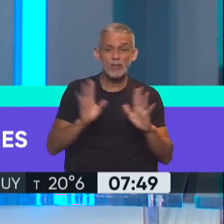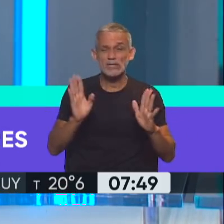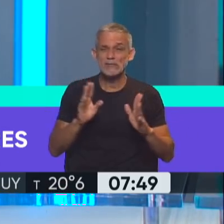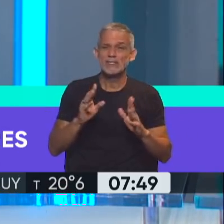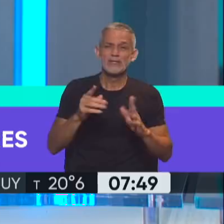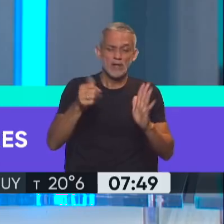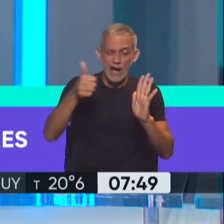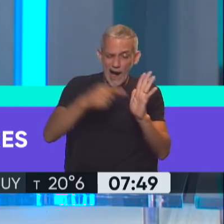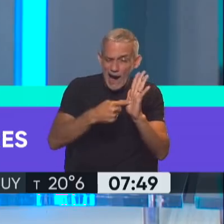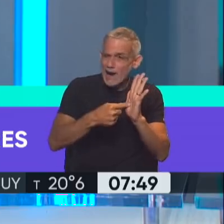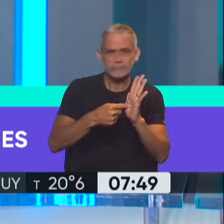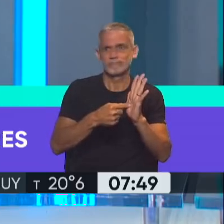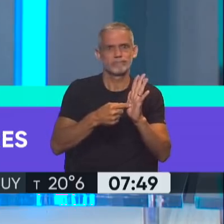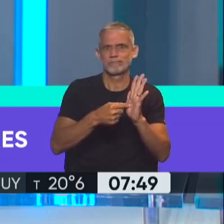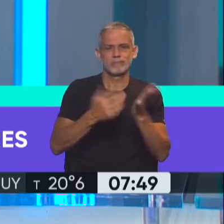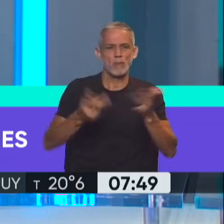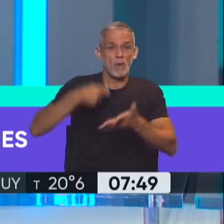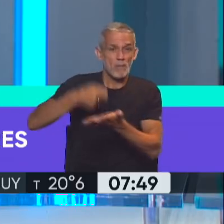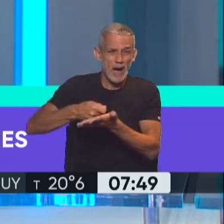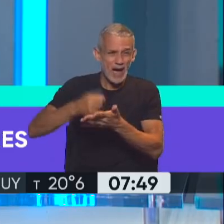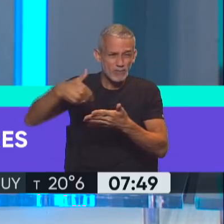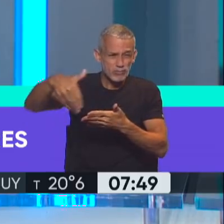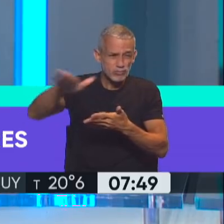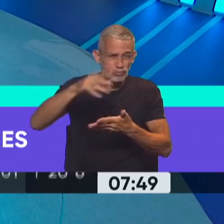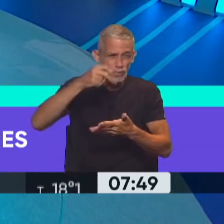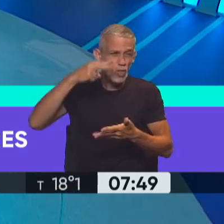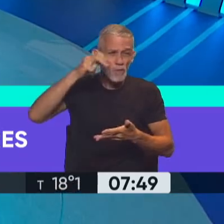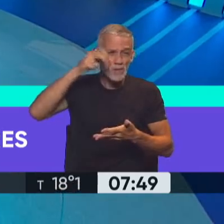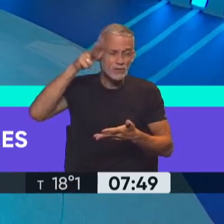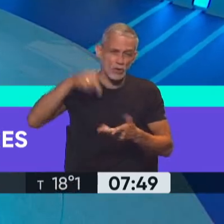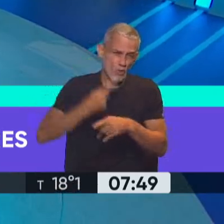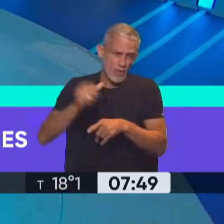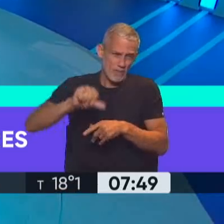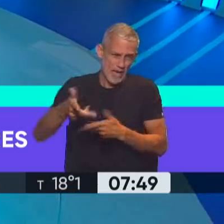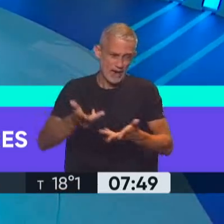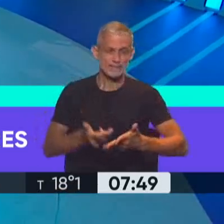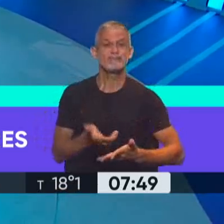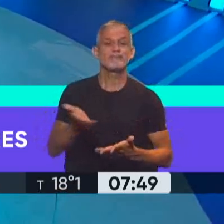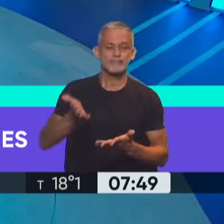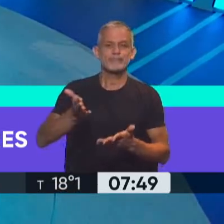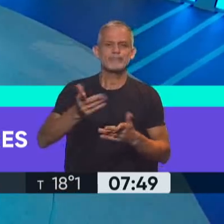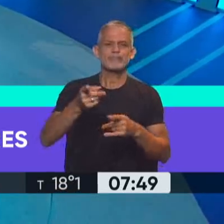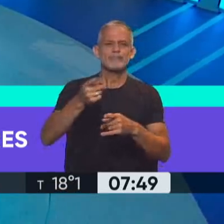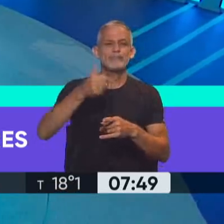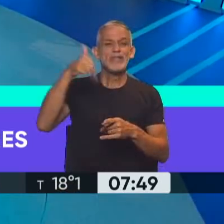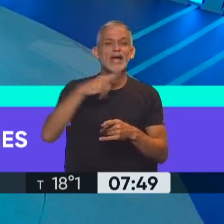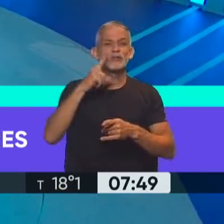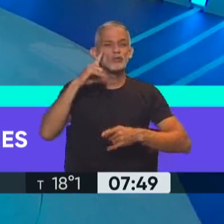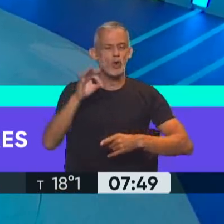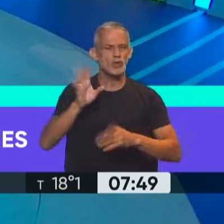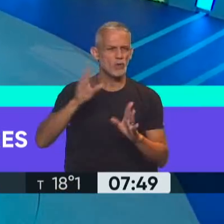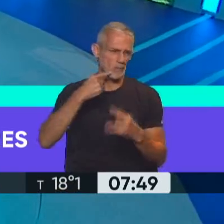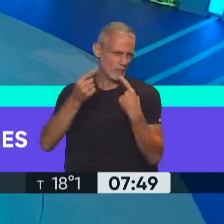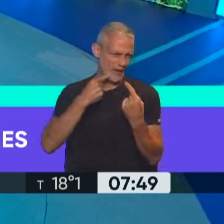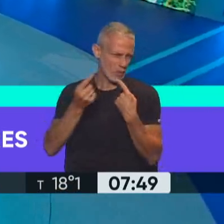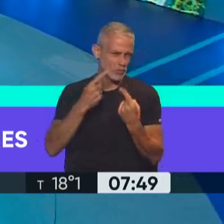vamos a tener que seguir negociando a lo largo de los años antonio lo sumamos con esto a ver y vamos a ir sumando provincias perdón y preguntas